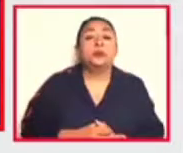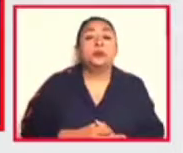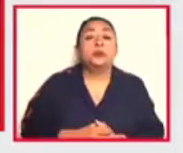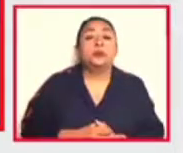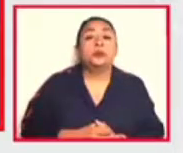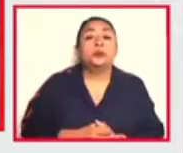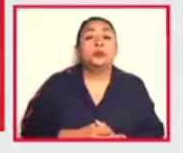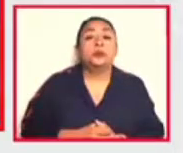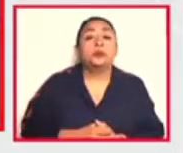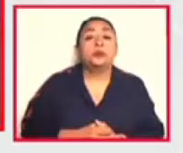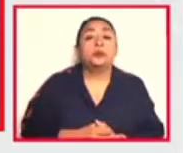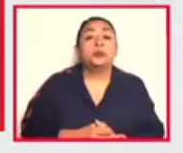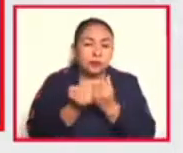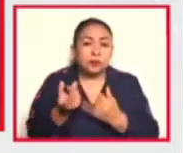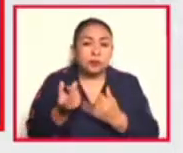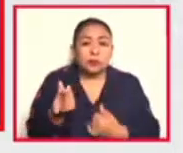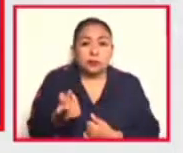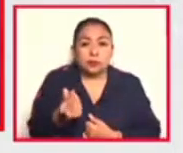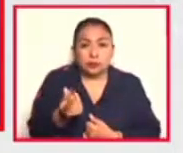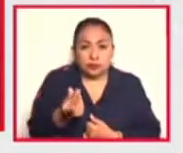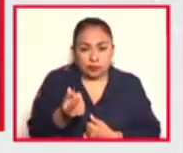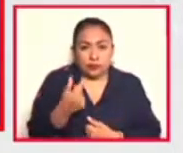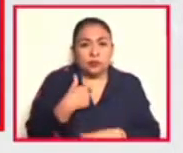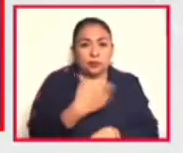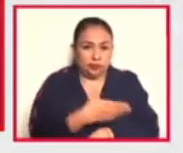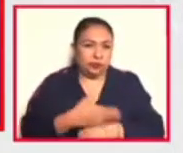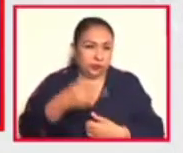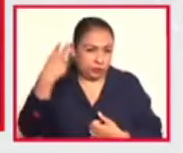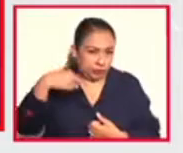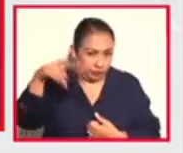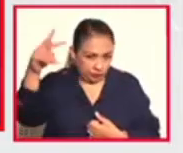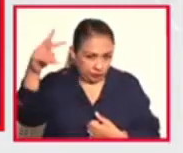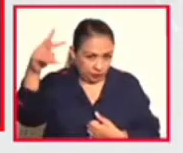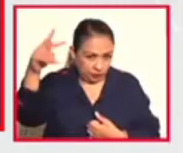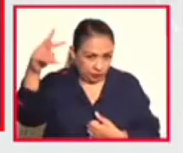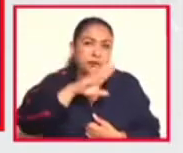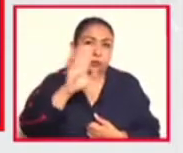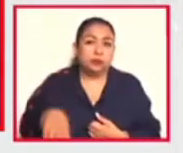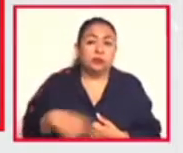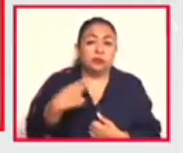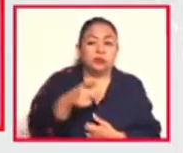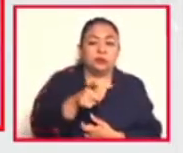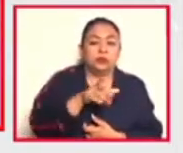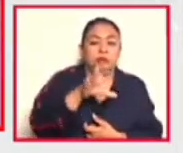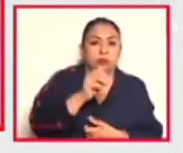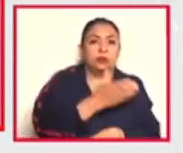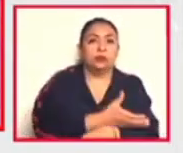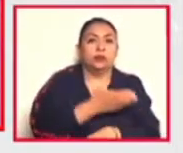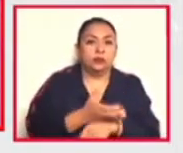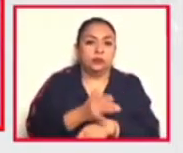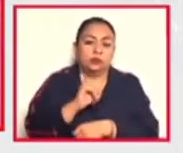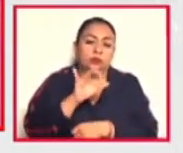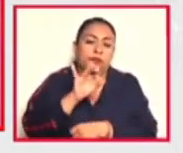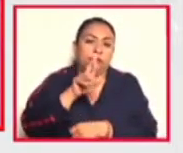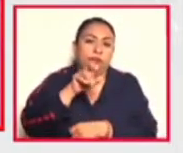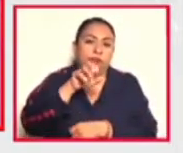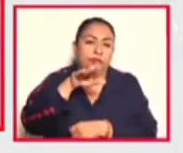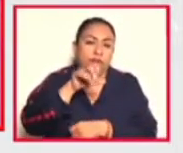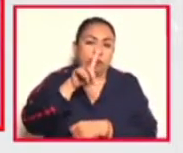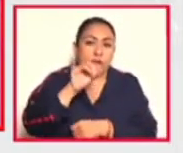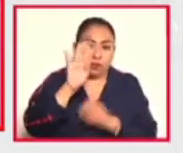de los perros que son compañeros de viaje en vida y muerte y se llama Xolos, compañeros del inframundo, y está